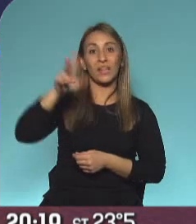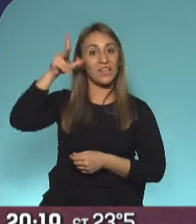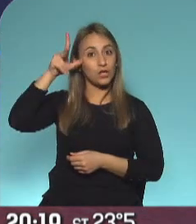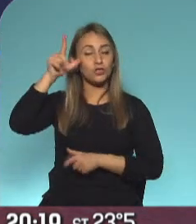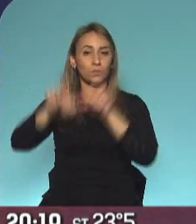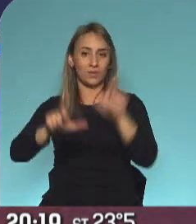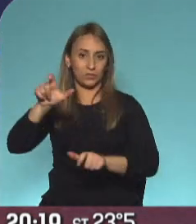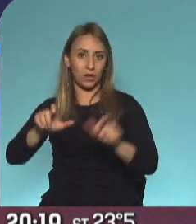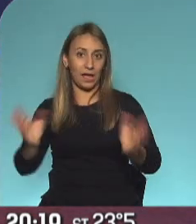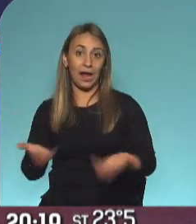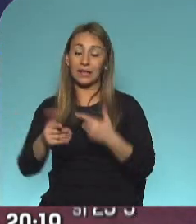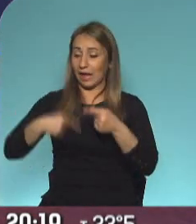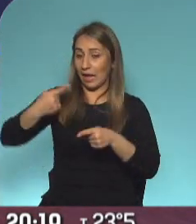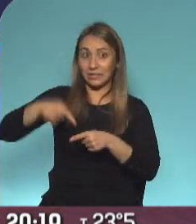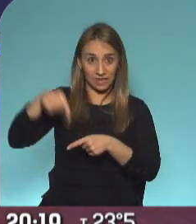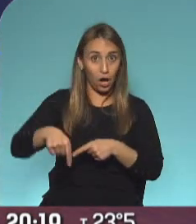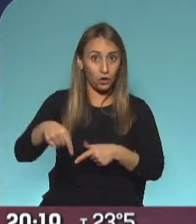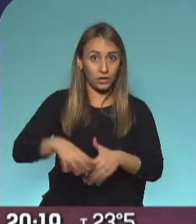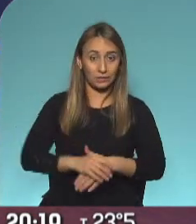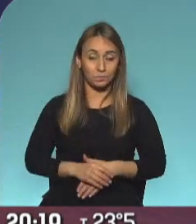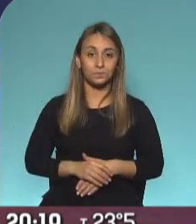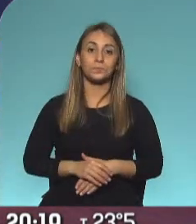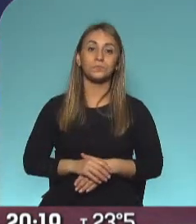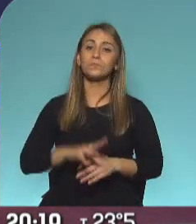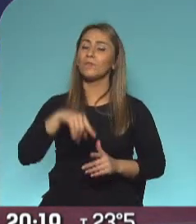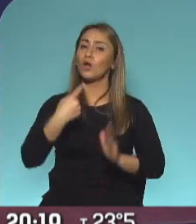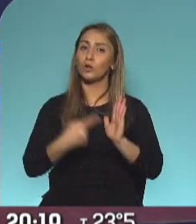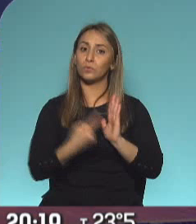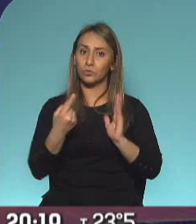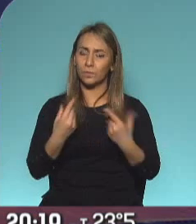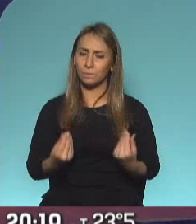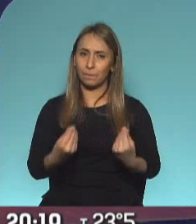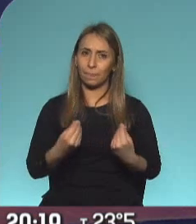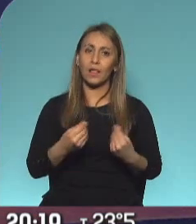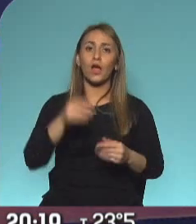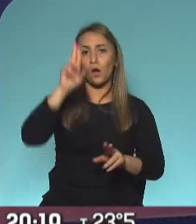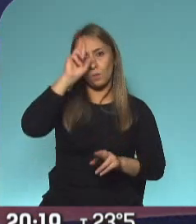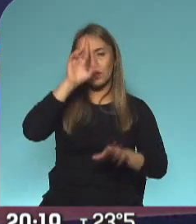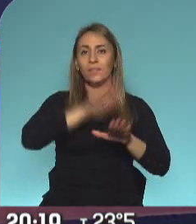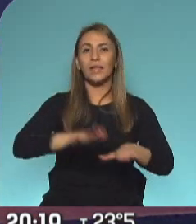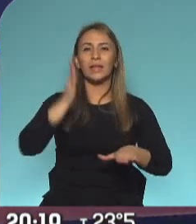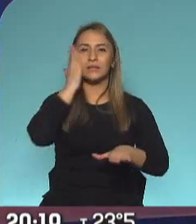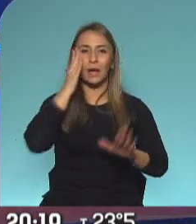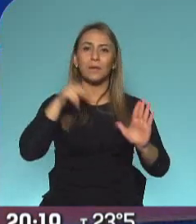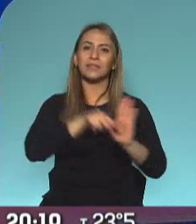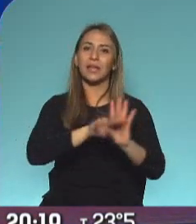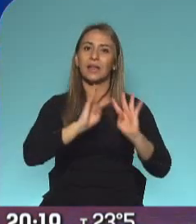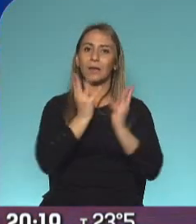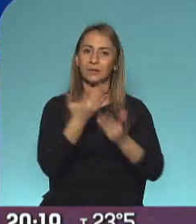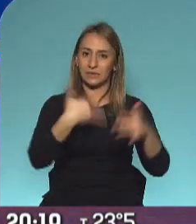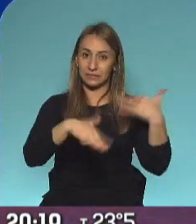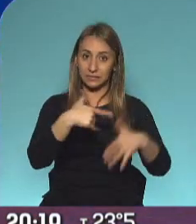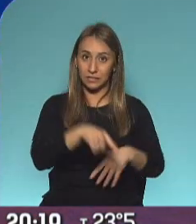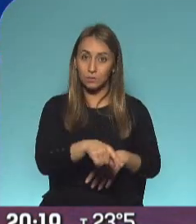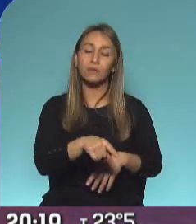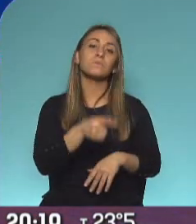96.948 hasta el momento los recuperados en la Argentina. Otro dato importante que tiene que ver con la ocupación de las camas de terapia intensiva.